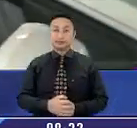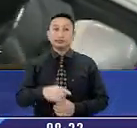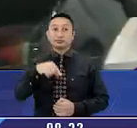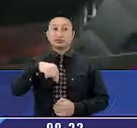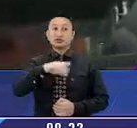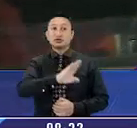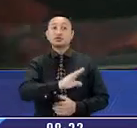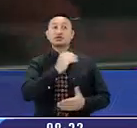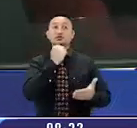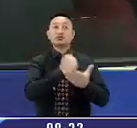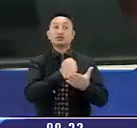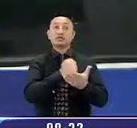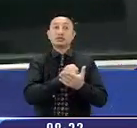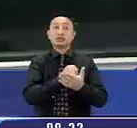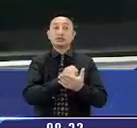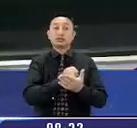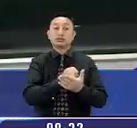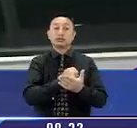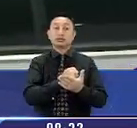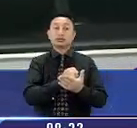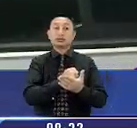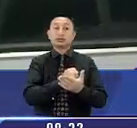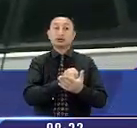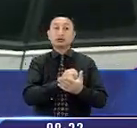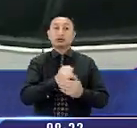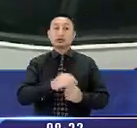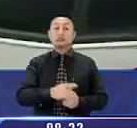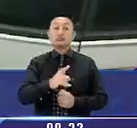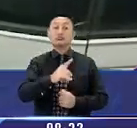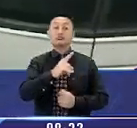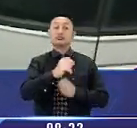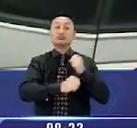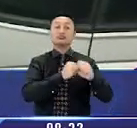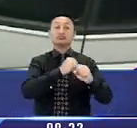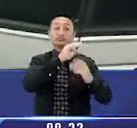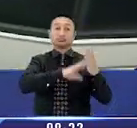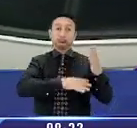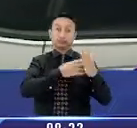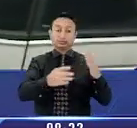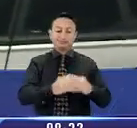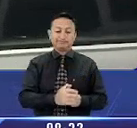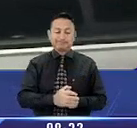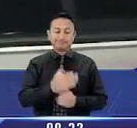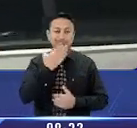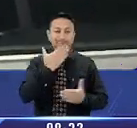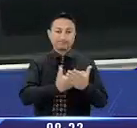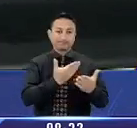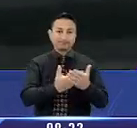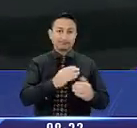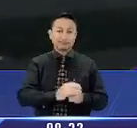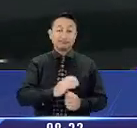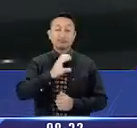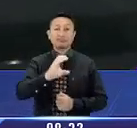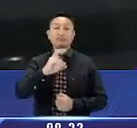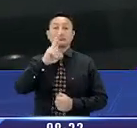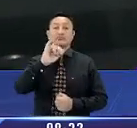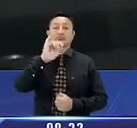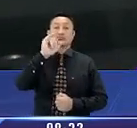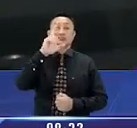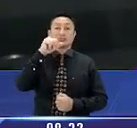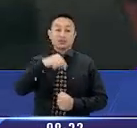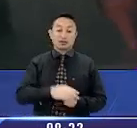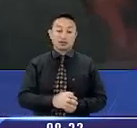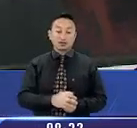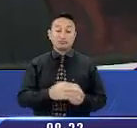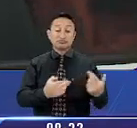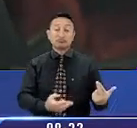placa de acuerdo a la calendarización establecida. Perfecto, muchísimas gracias a Cristian Gordillo, encargado de la revisión